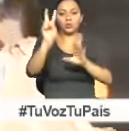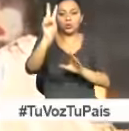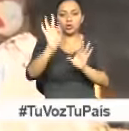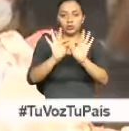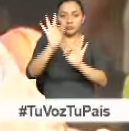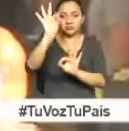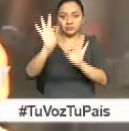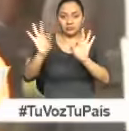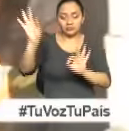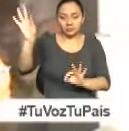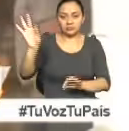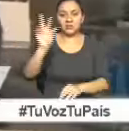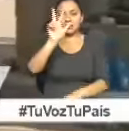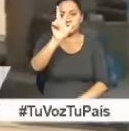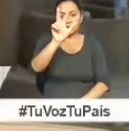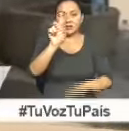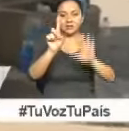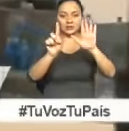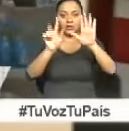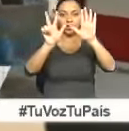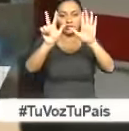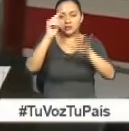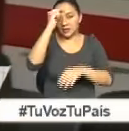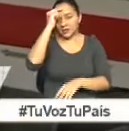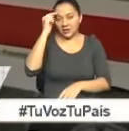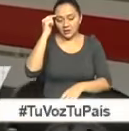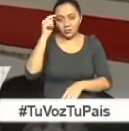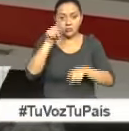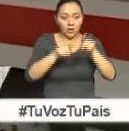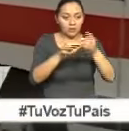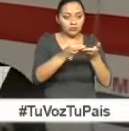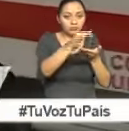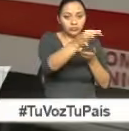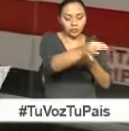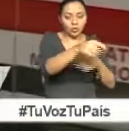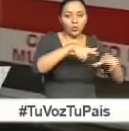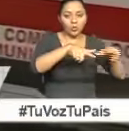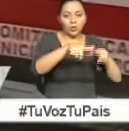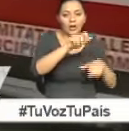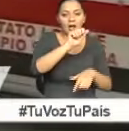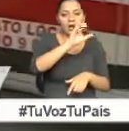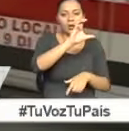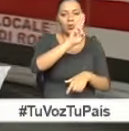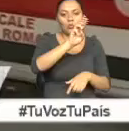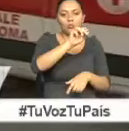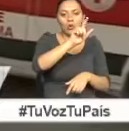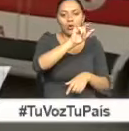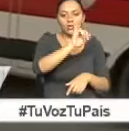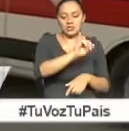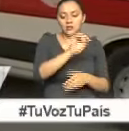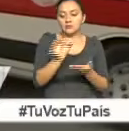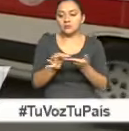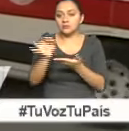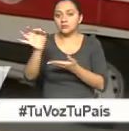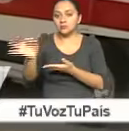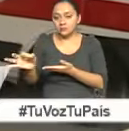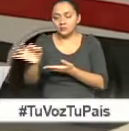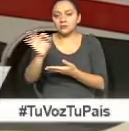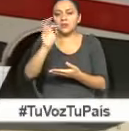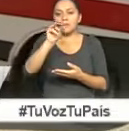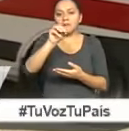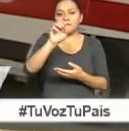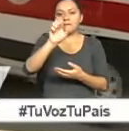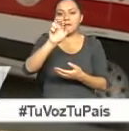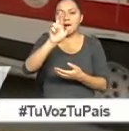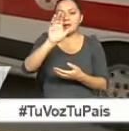menos 368 heridos y devastó las pequeñas localidades de Amatrice y Acumoli en la región del Lacio y Arcuata del Tronto en la